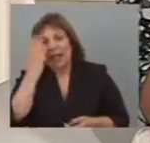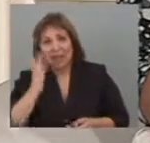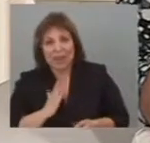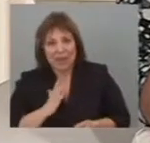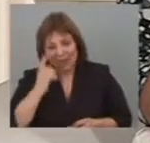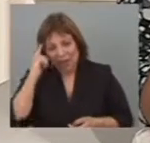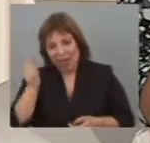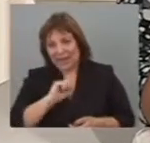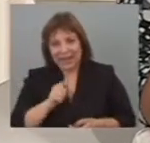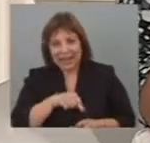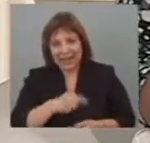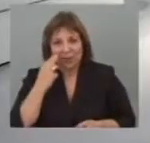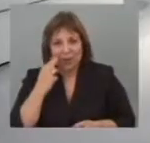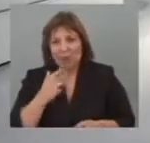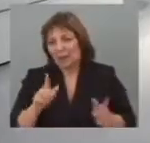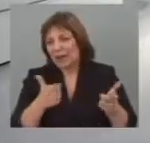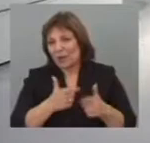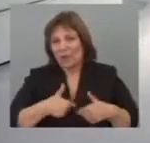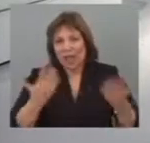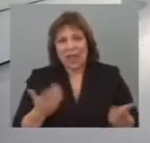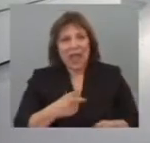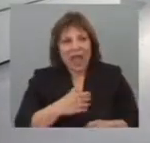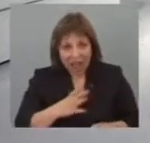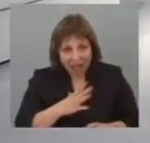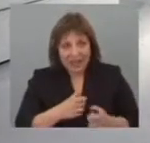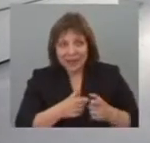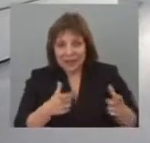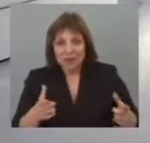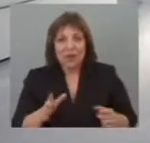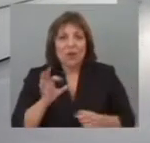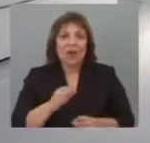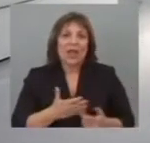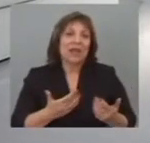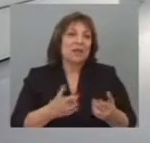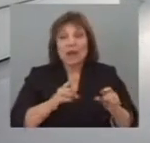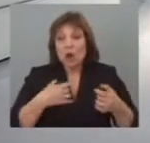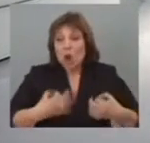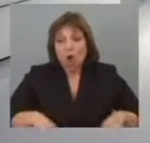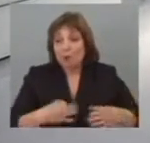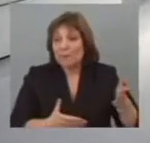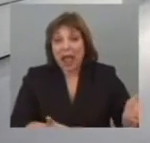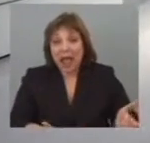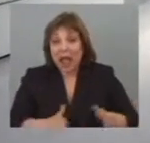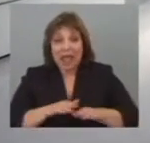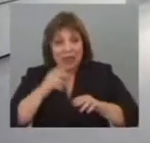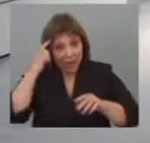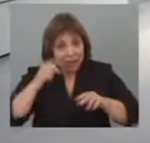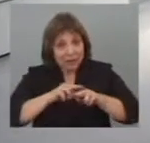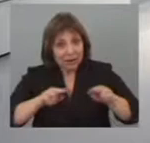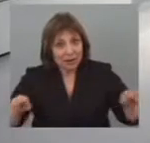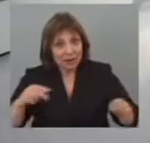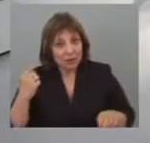no creer que este problema existe o naturalizarlo, mantenerlo como si fuera